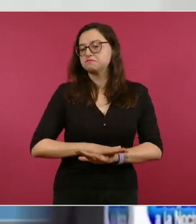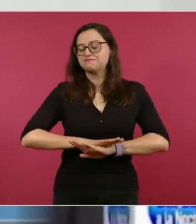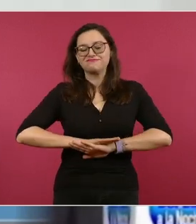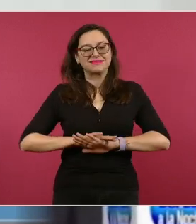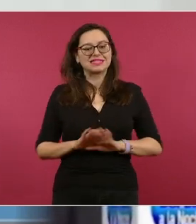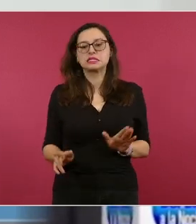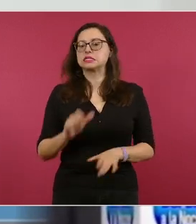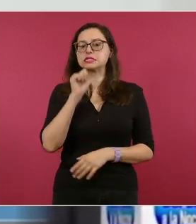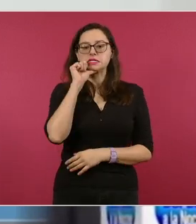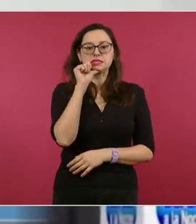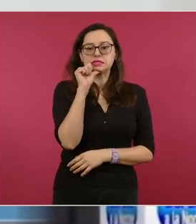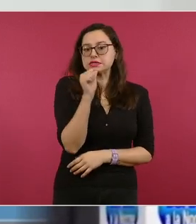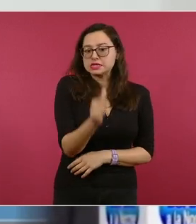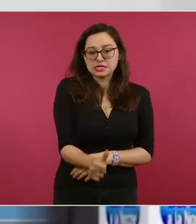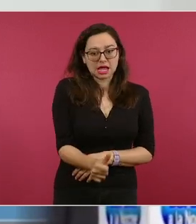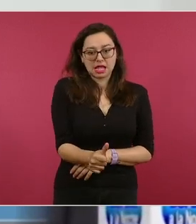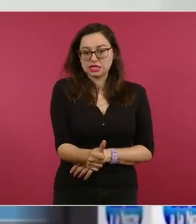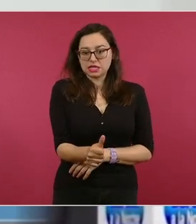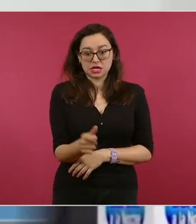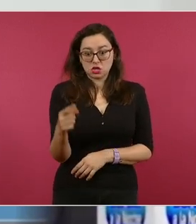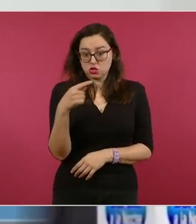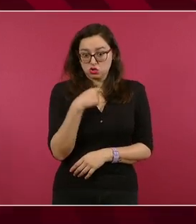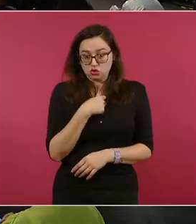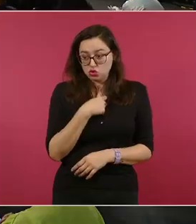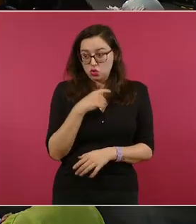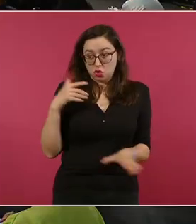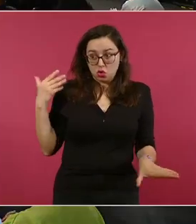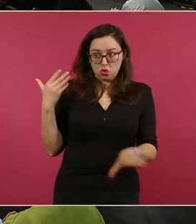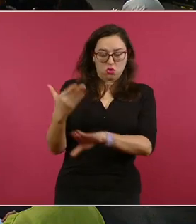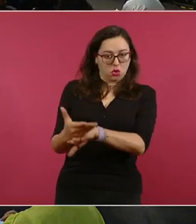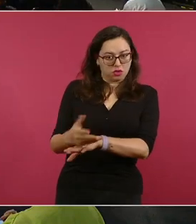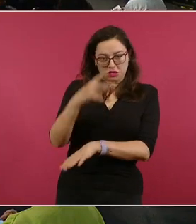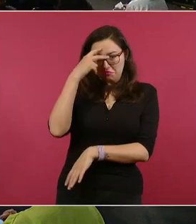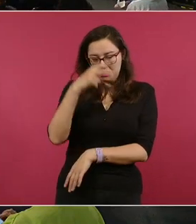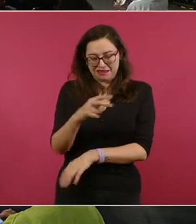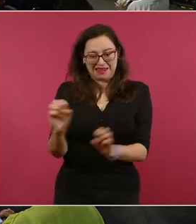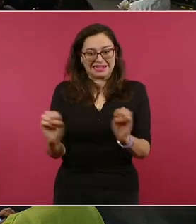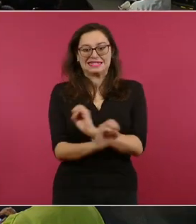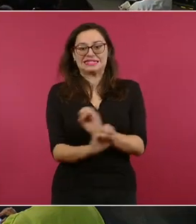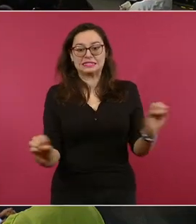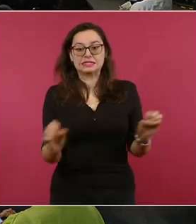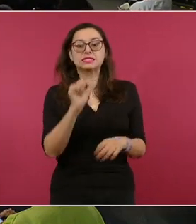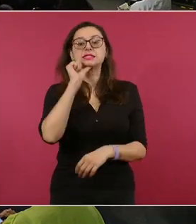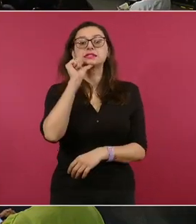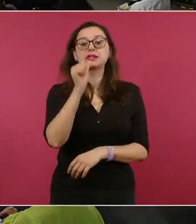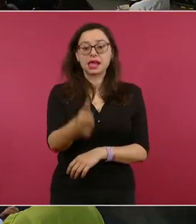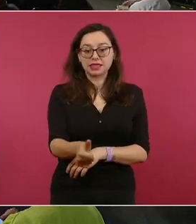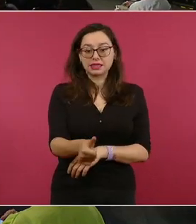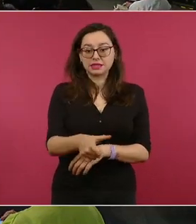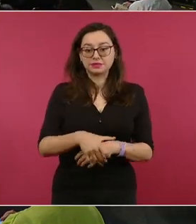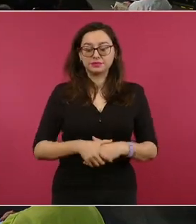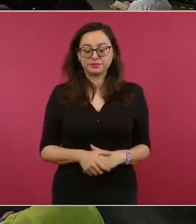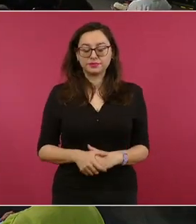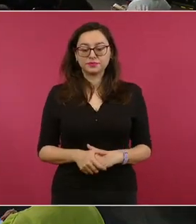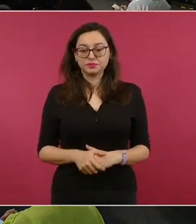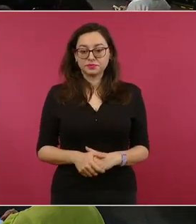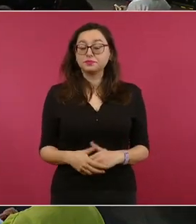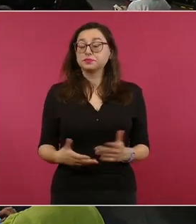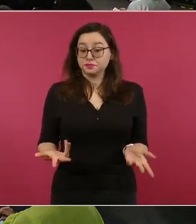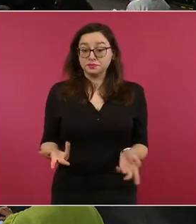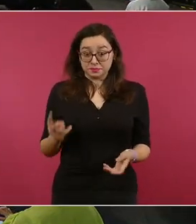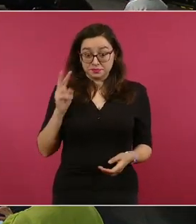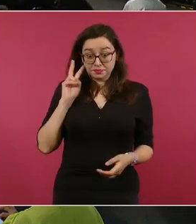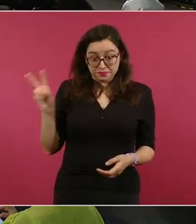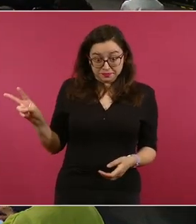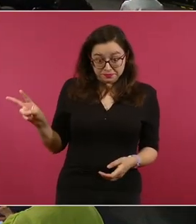parte de ningún otro acto posterior. O sea, eso es interesante. Y otra cosa